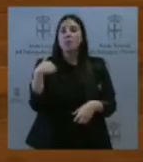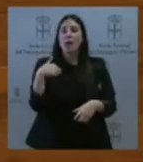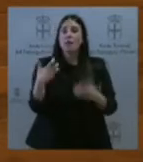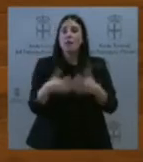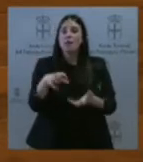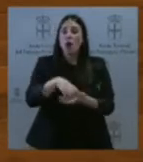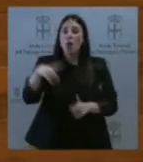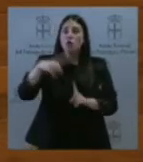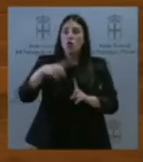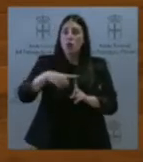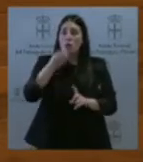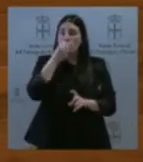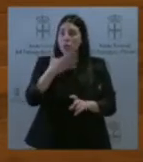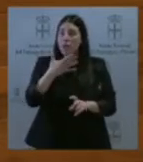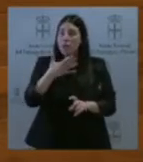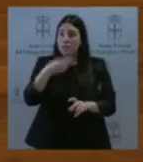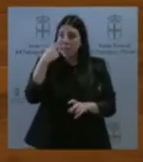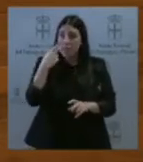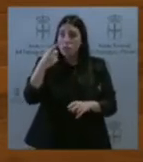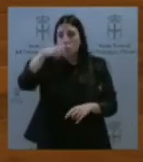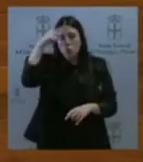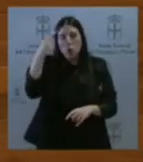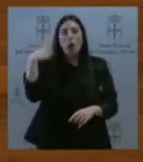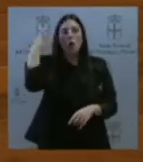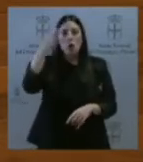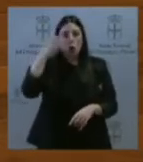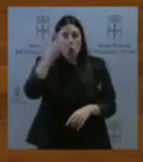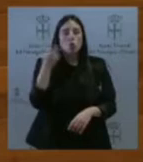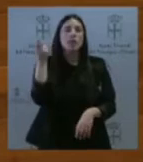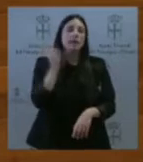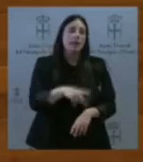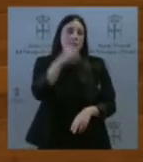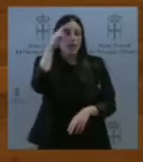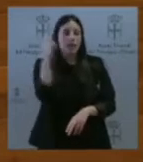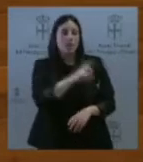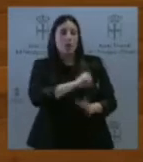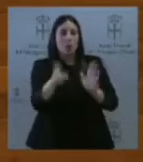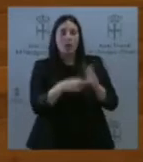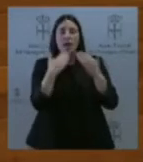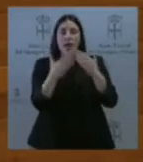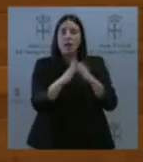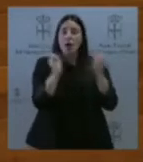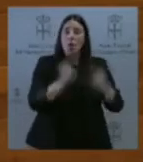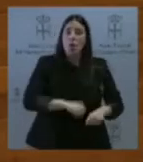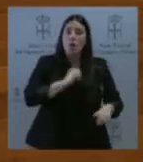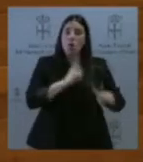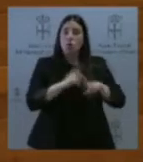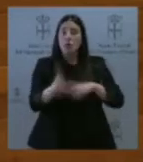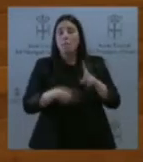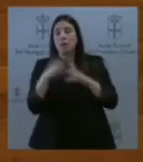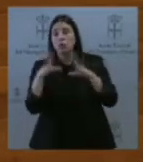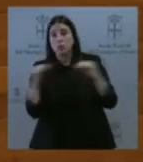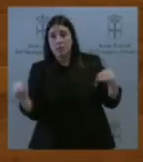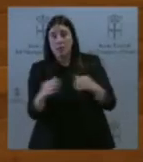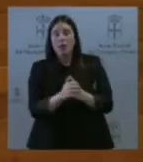fábrica de armas de La Coruña se respeta en su integridad gracias al acuerdo entre Xunta y Universidad. Escuche esto que le digo.